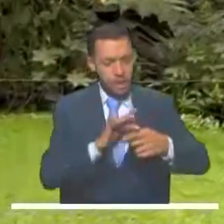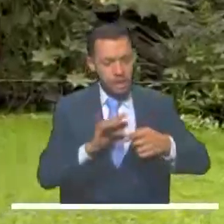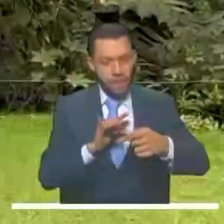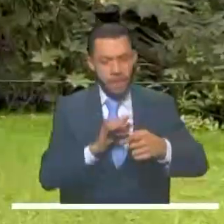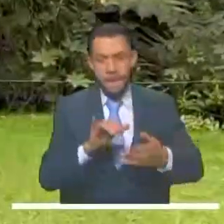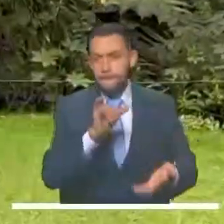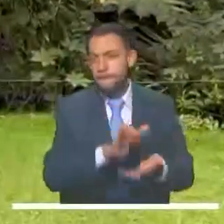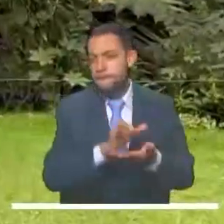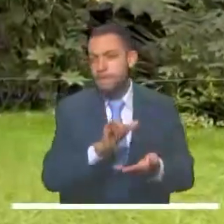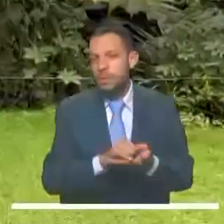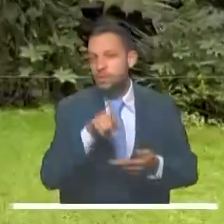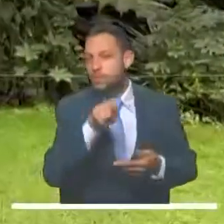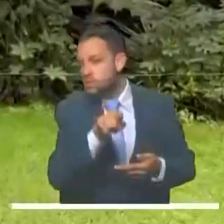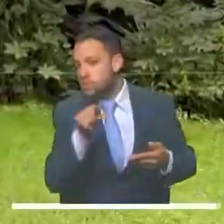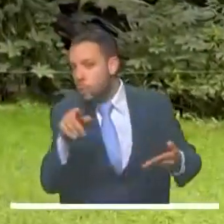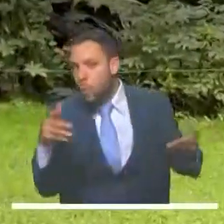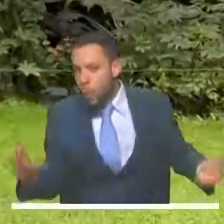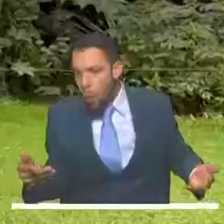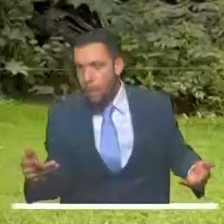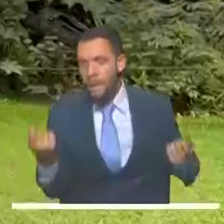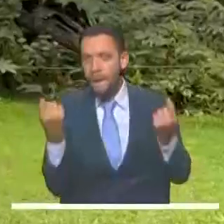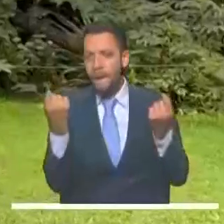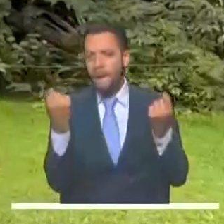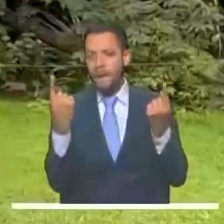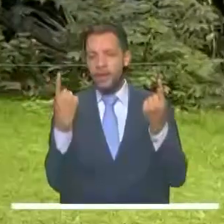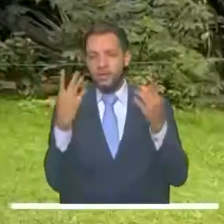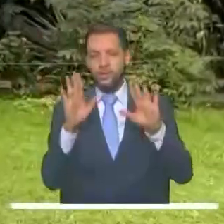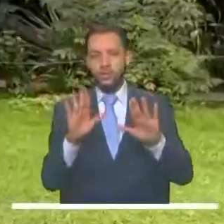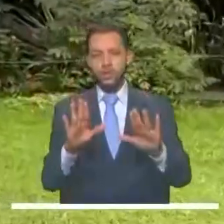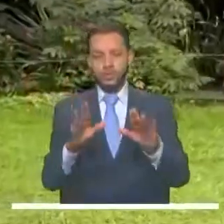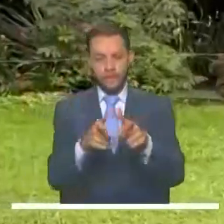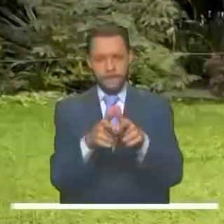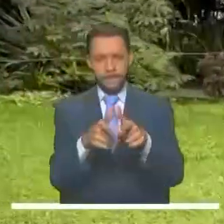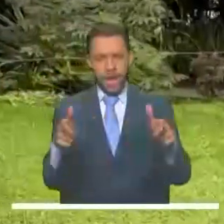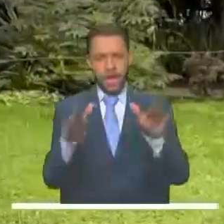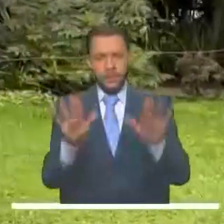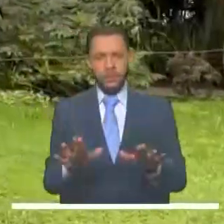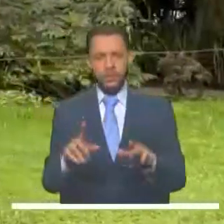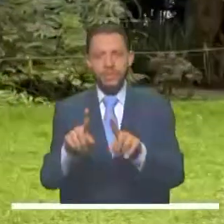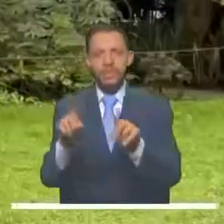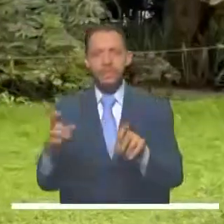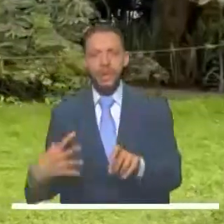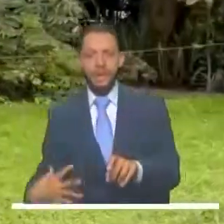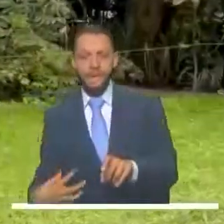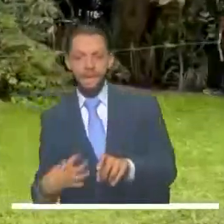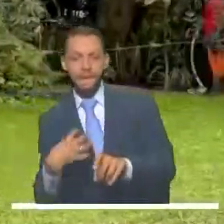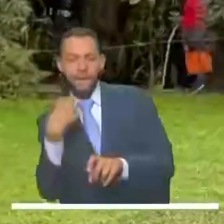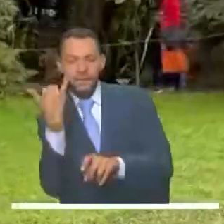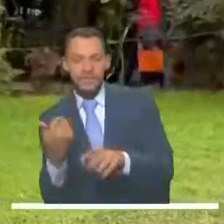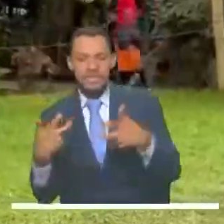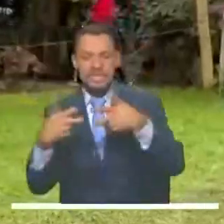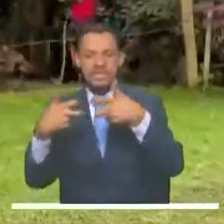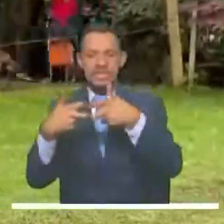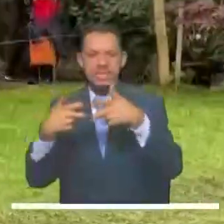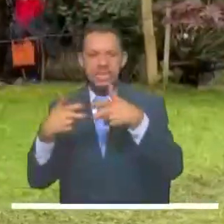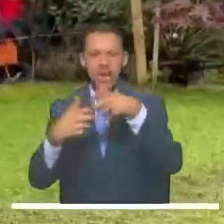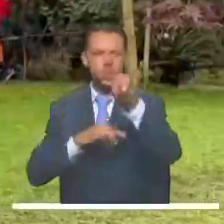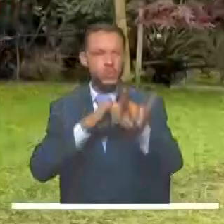si ustedes entendieran que una de las razones grandes del cáncer es la contaminación electromagnética